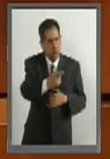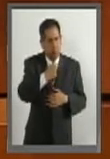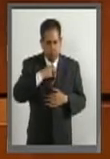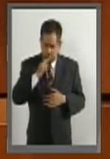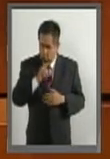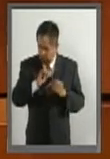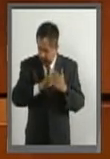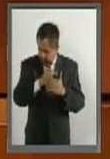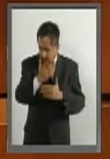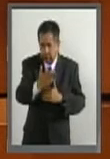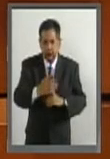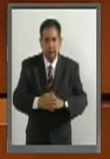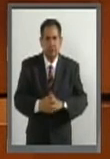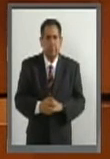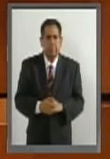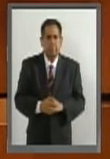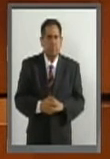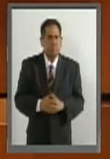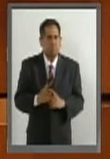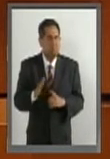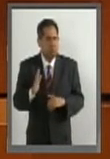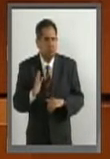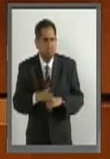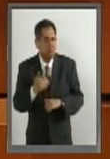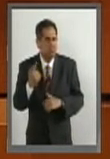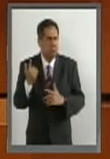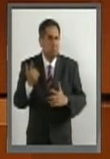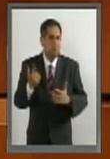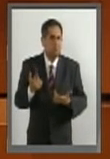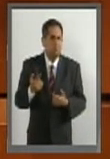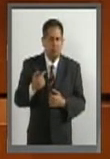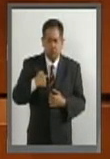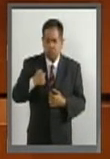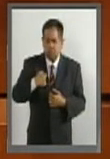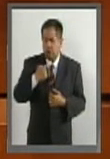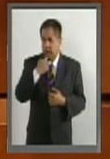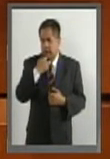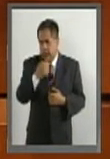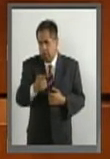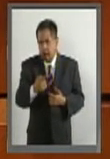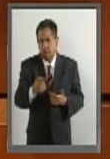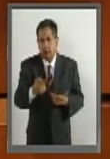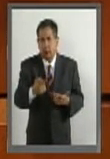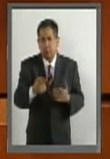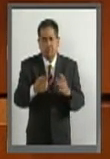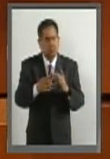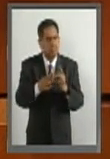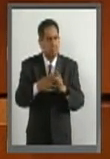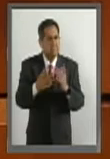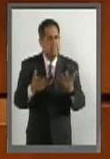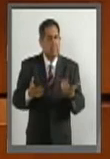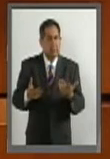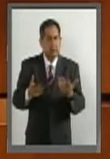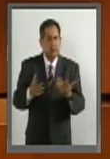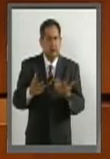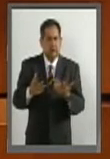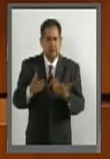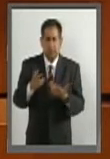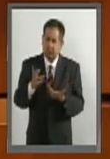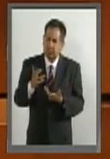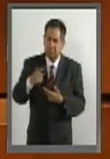él, que por qué, dije yo, está